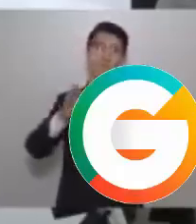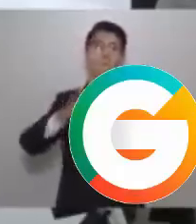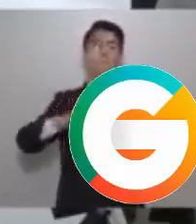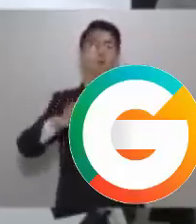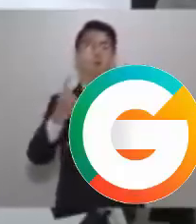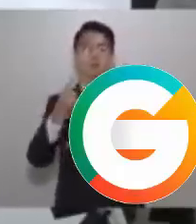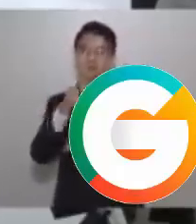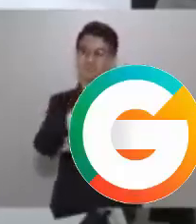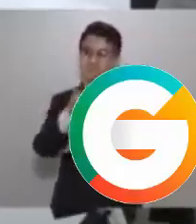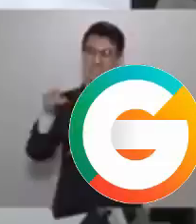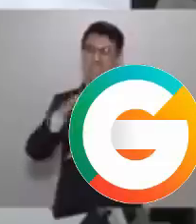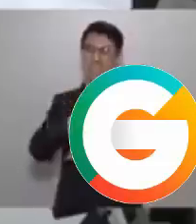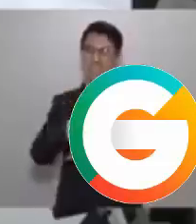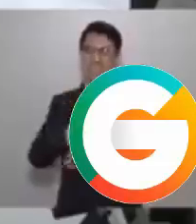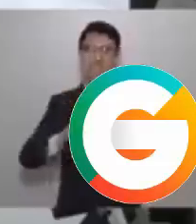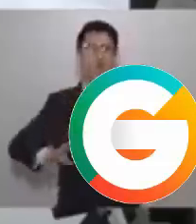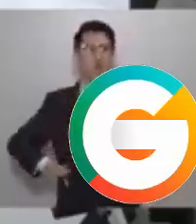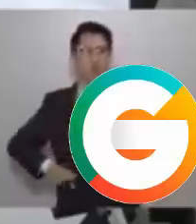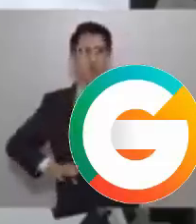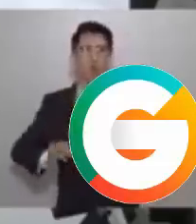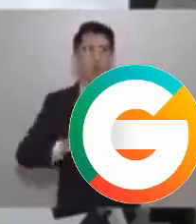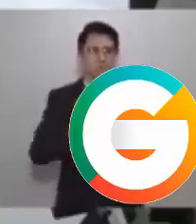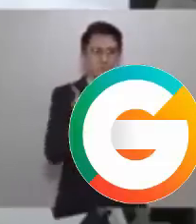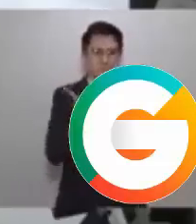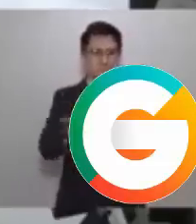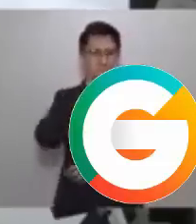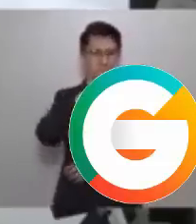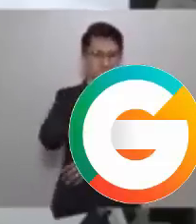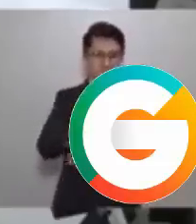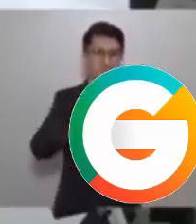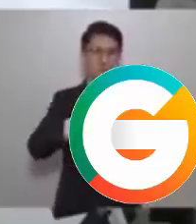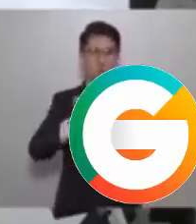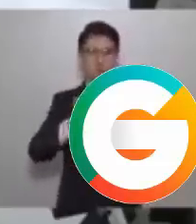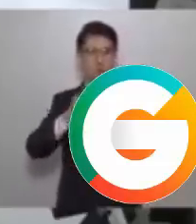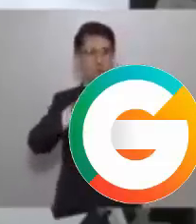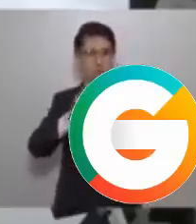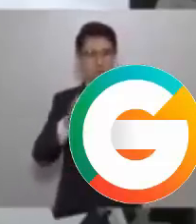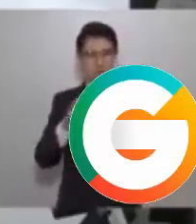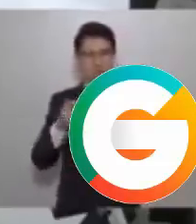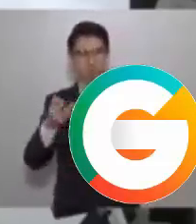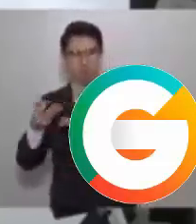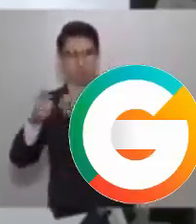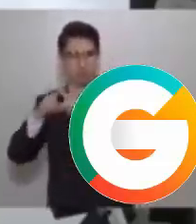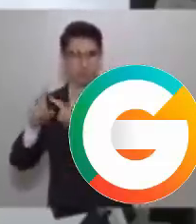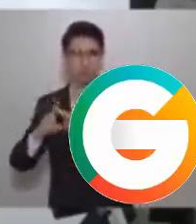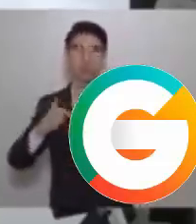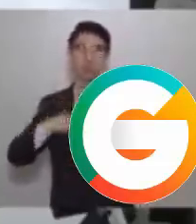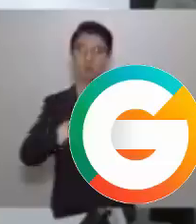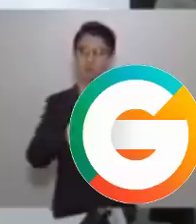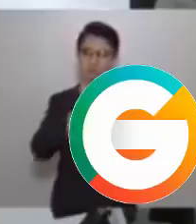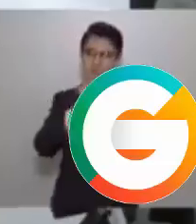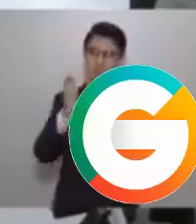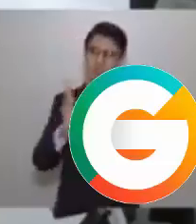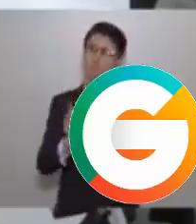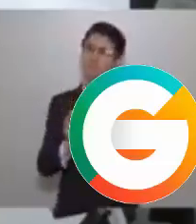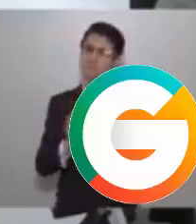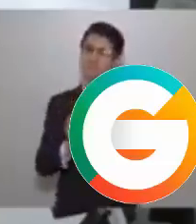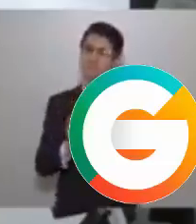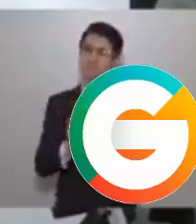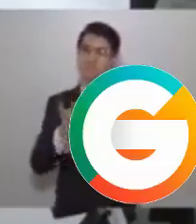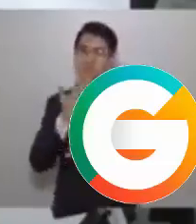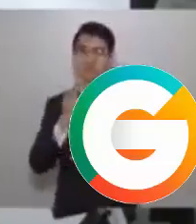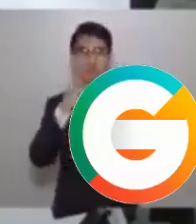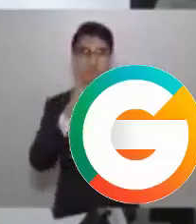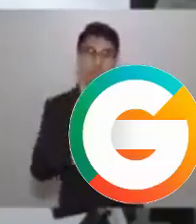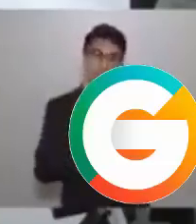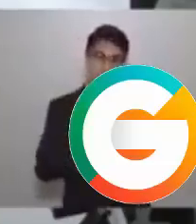1,865 exámenes toxicológicos, 28 correctivos disciplinarios, 22 personas han sido judicializadas, es